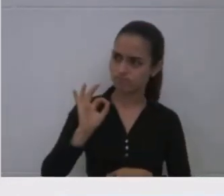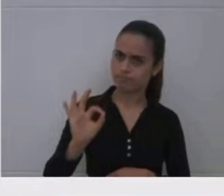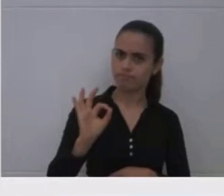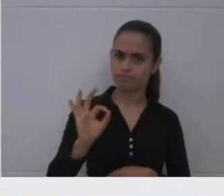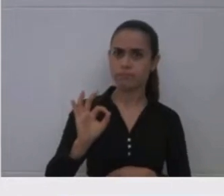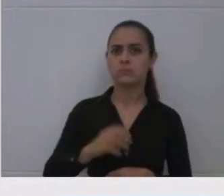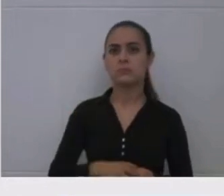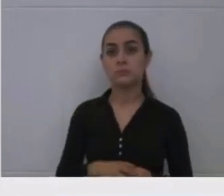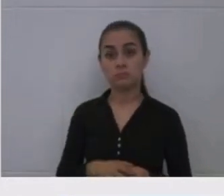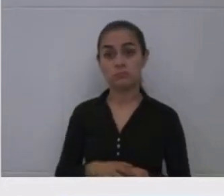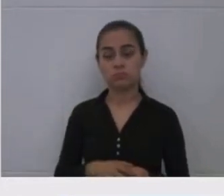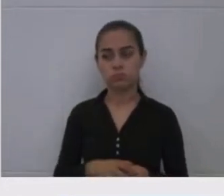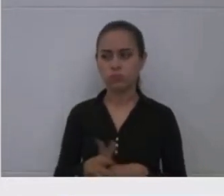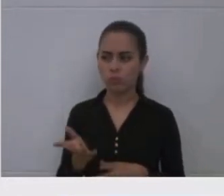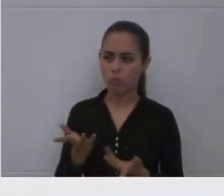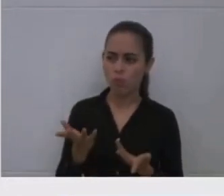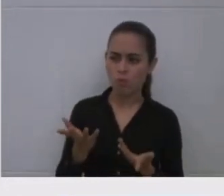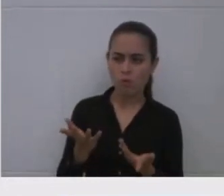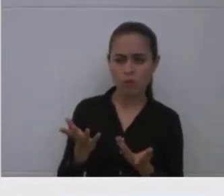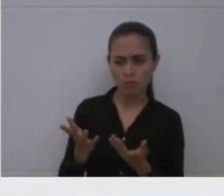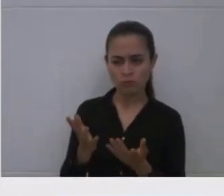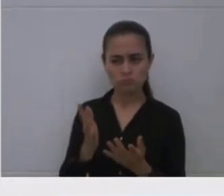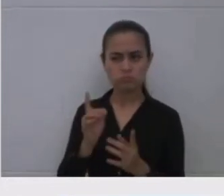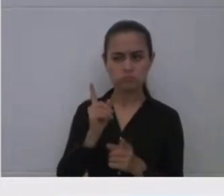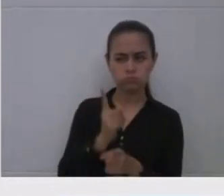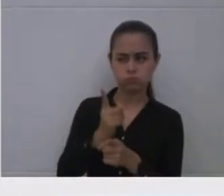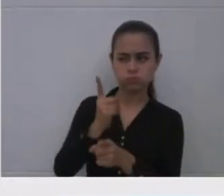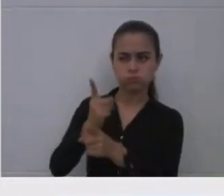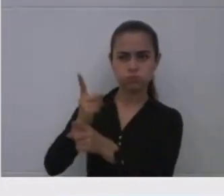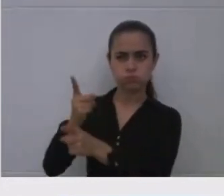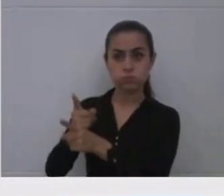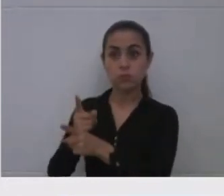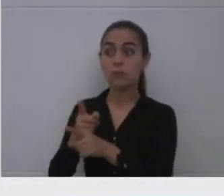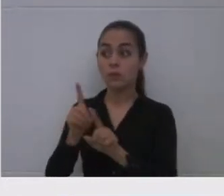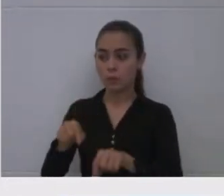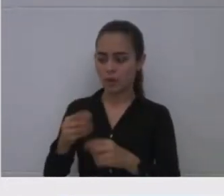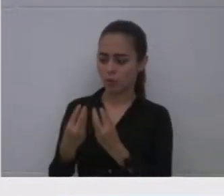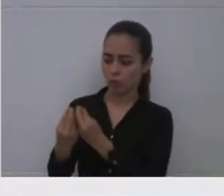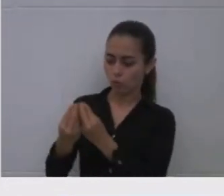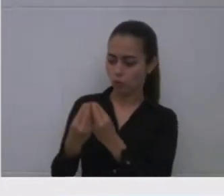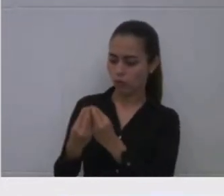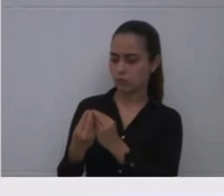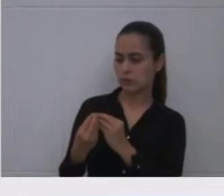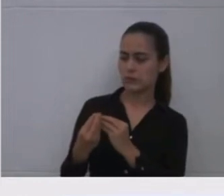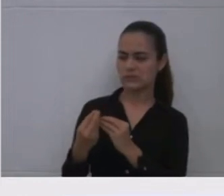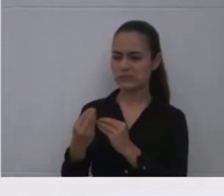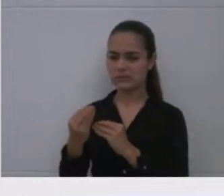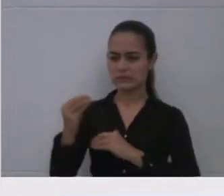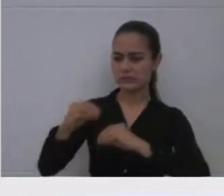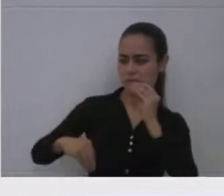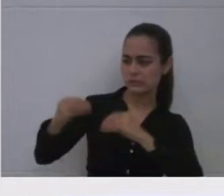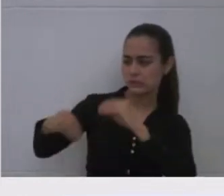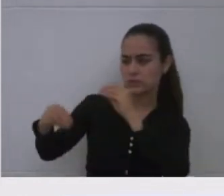conozco su inteligencia, conozco su capacidad para trabajar en equipo,